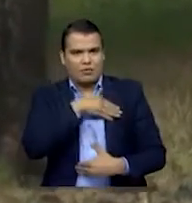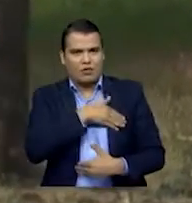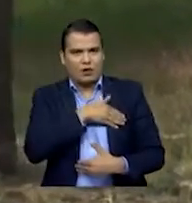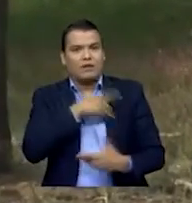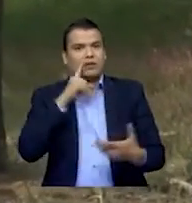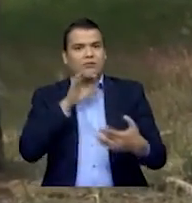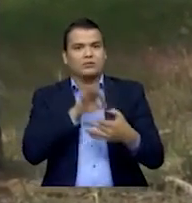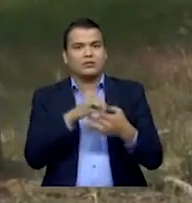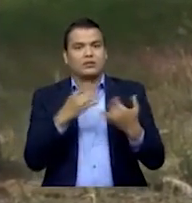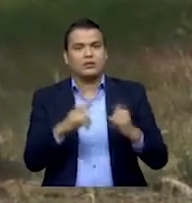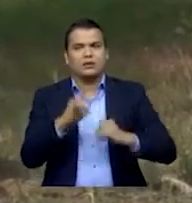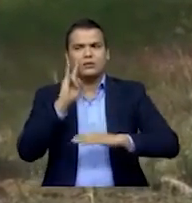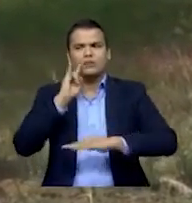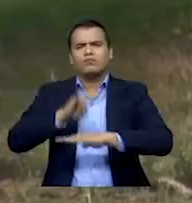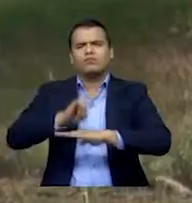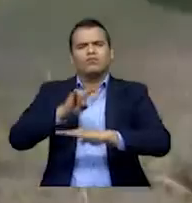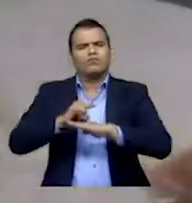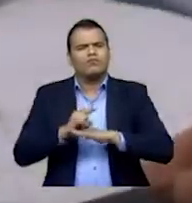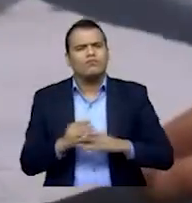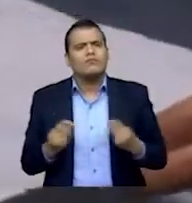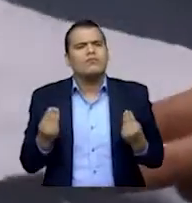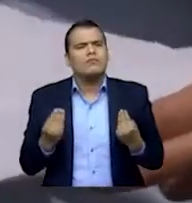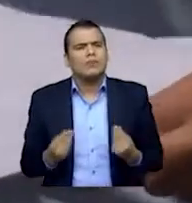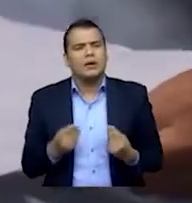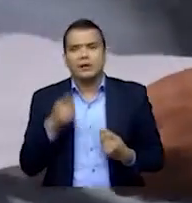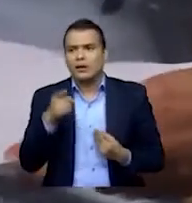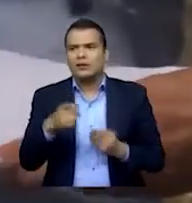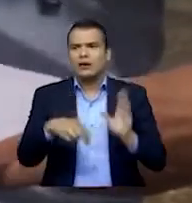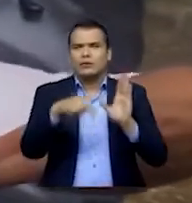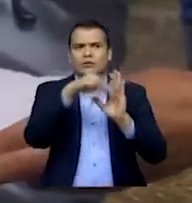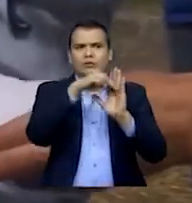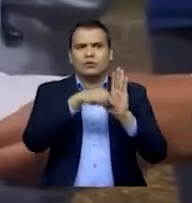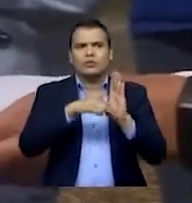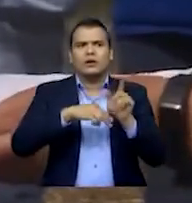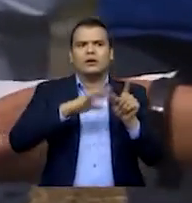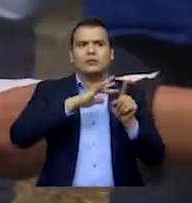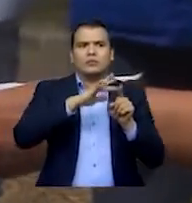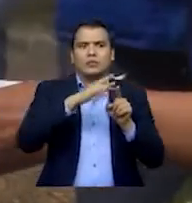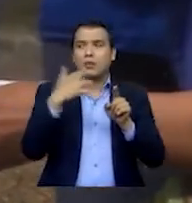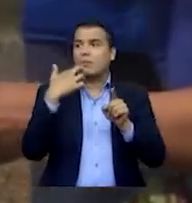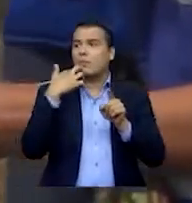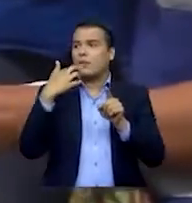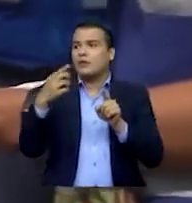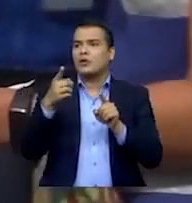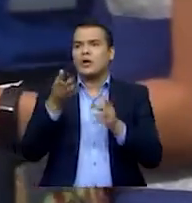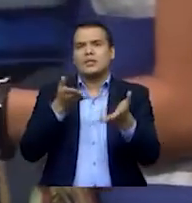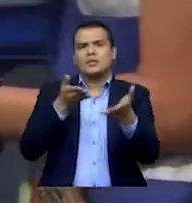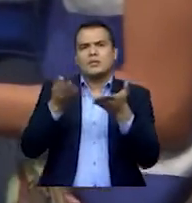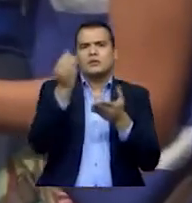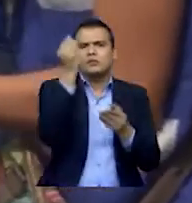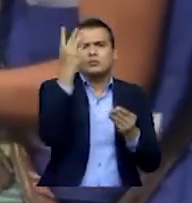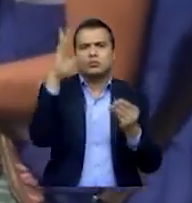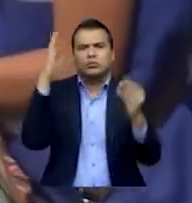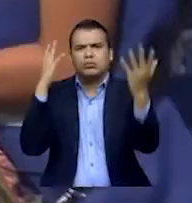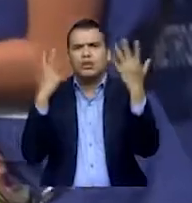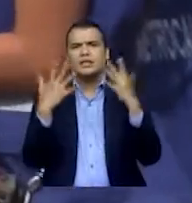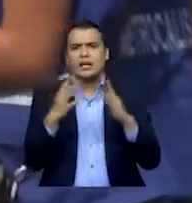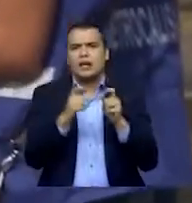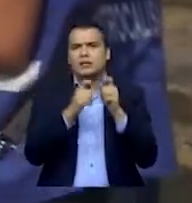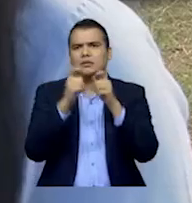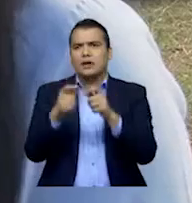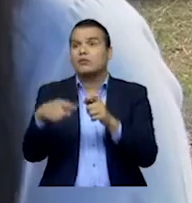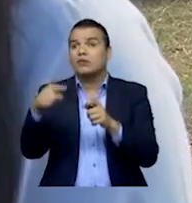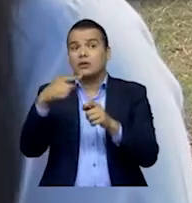tenía como propósito verificar que de seguir viendo con lo requerido del permiso de aprovechamiento forestal otorgado por la corporación